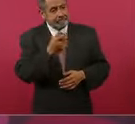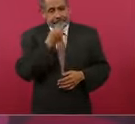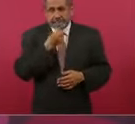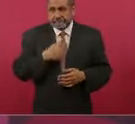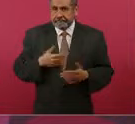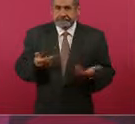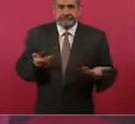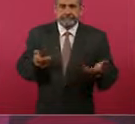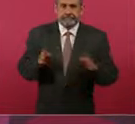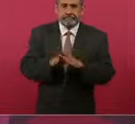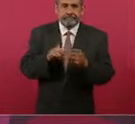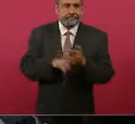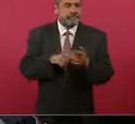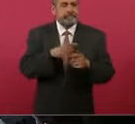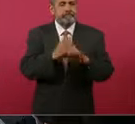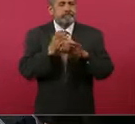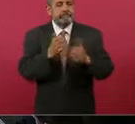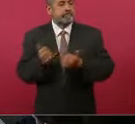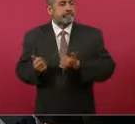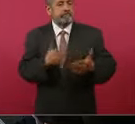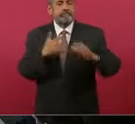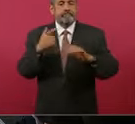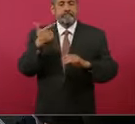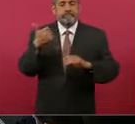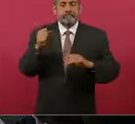por el transporte del gas,